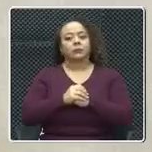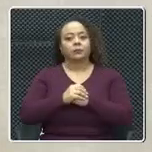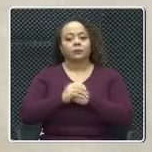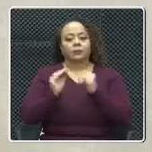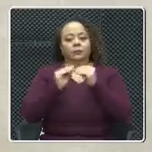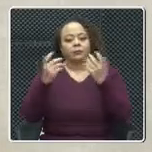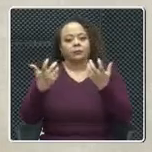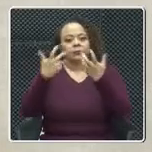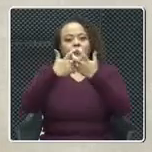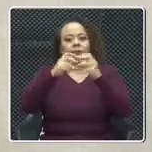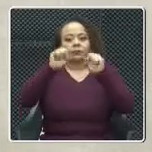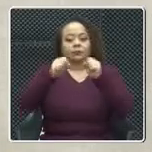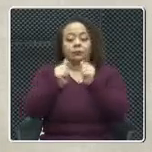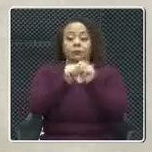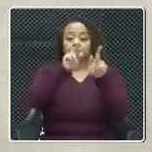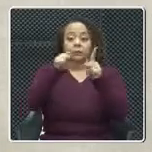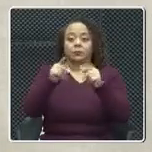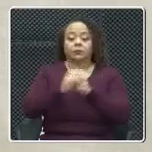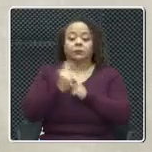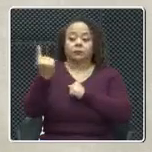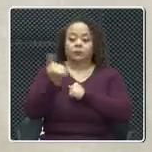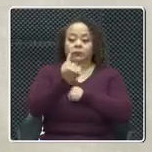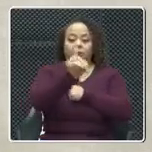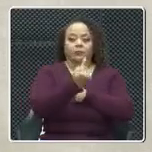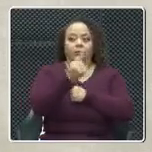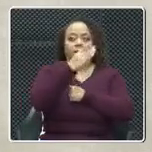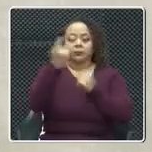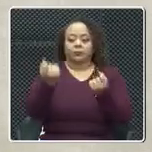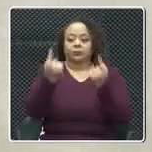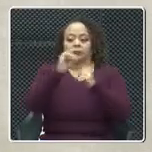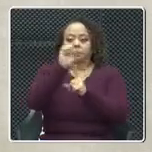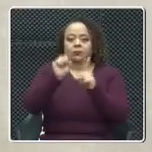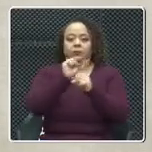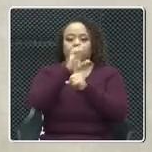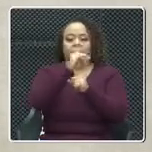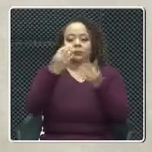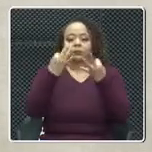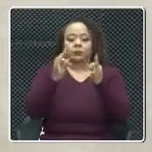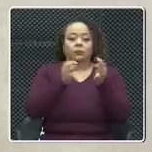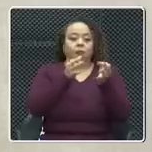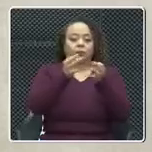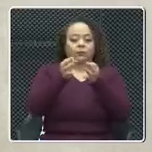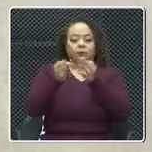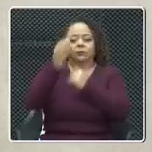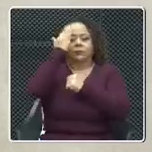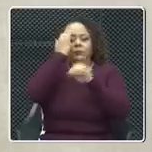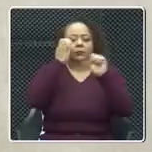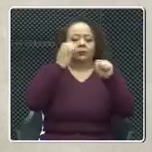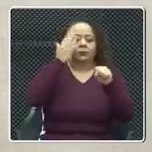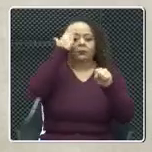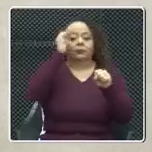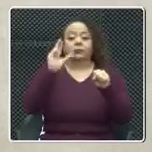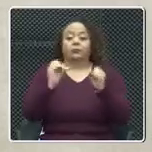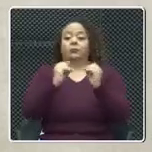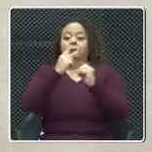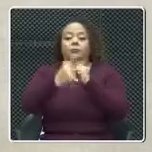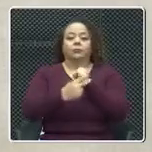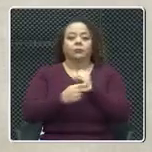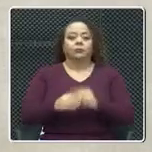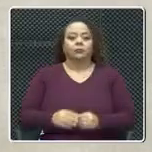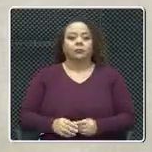lo más empáticos posible con la gente que recibimos, ¿verdad? Claro. Y entender la situación y tratar de explicarles por qué sí, por qué no, claro, muchas veces, claro, claro,